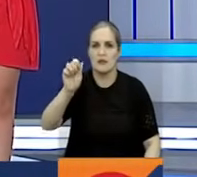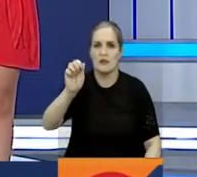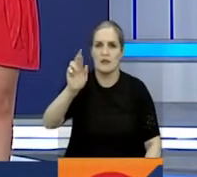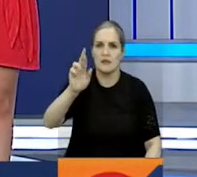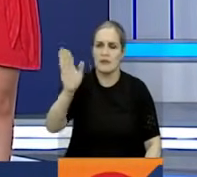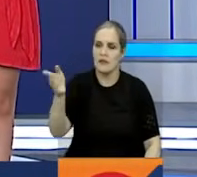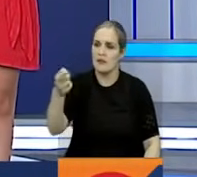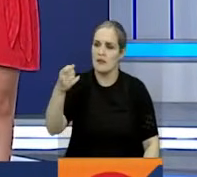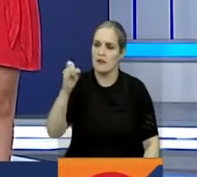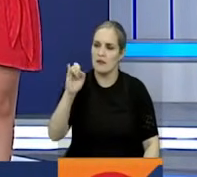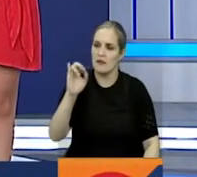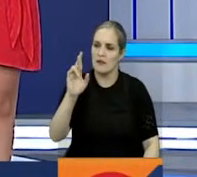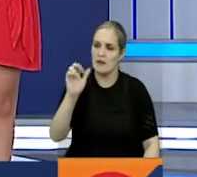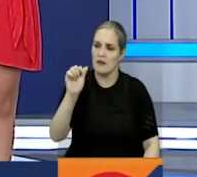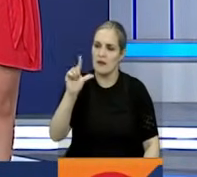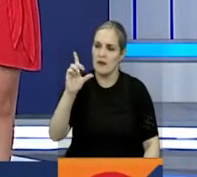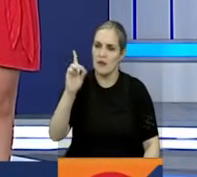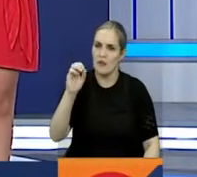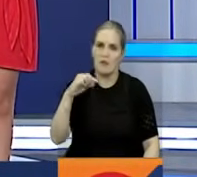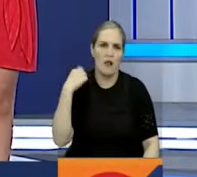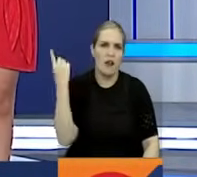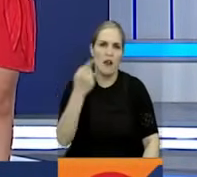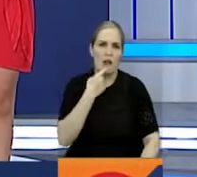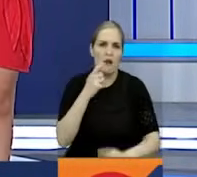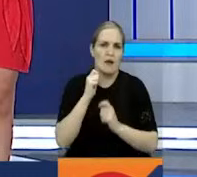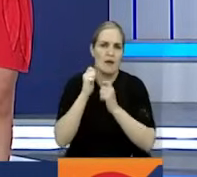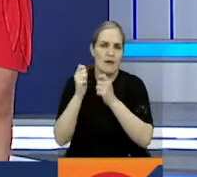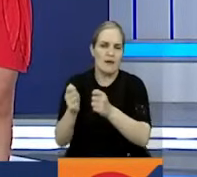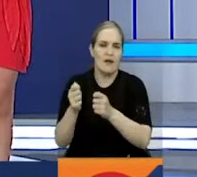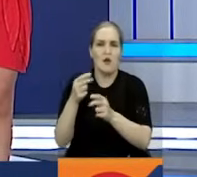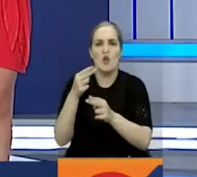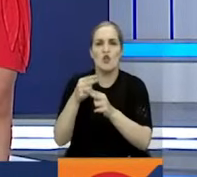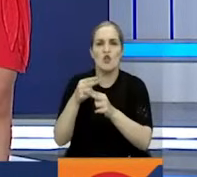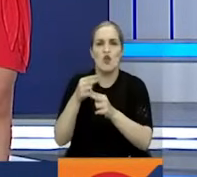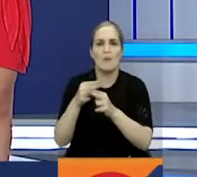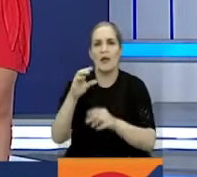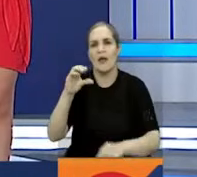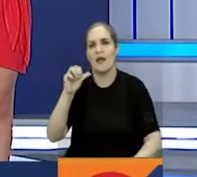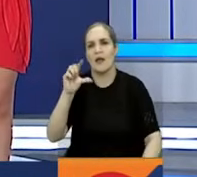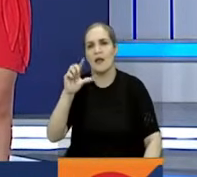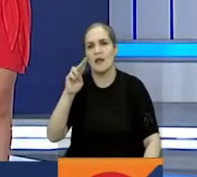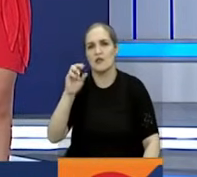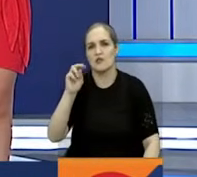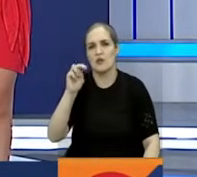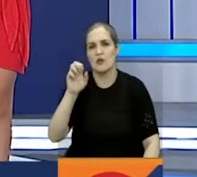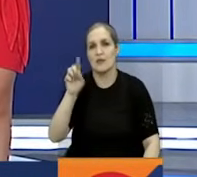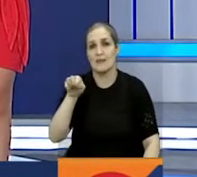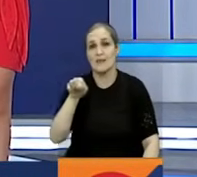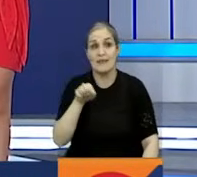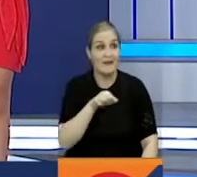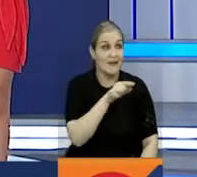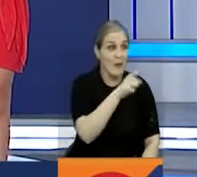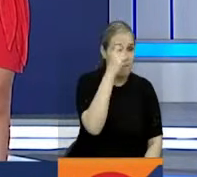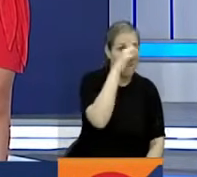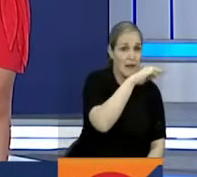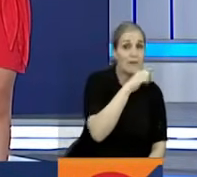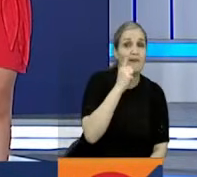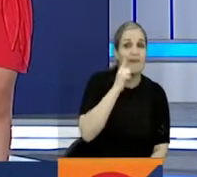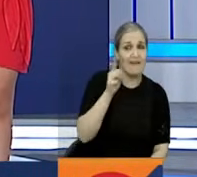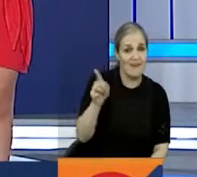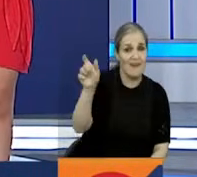Montoya, quien es conocido como alias Calzones. Esta es la persona señalada por Gustavo Petro de estar